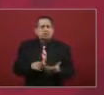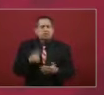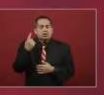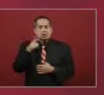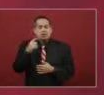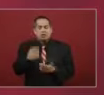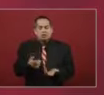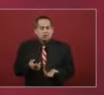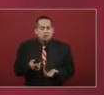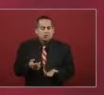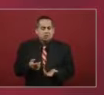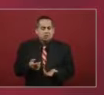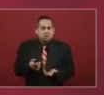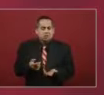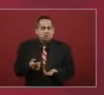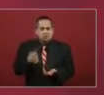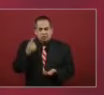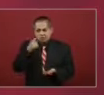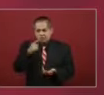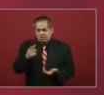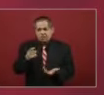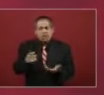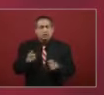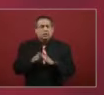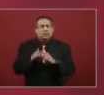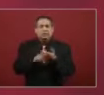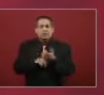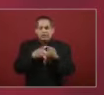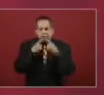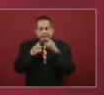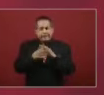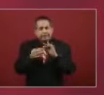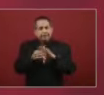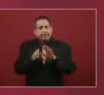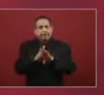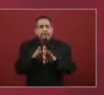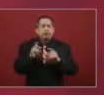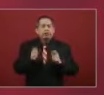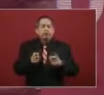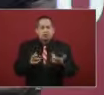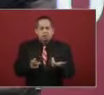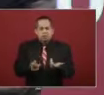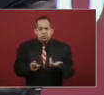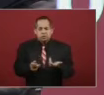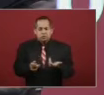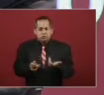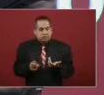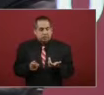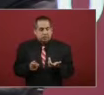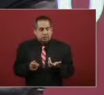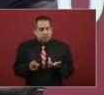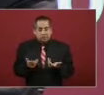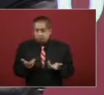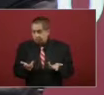que se tenga en cuenta que no se puede